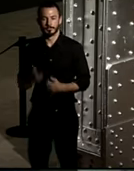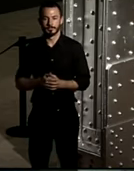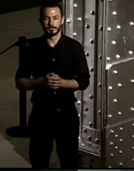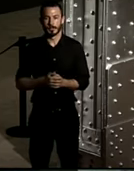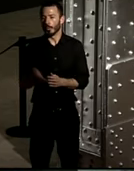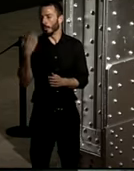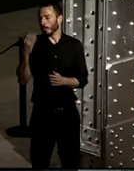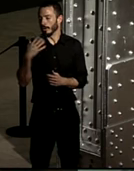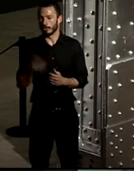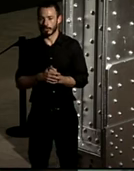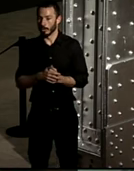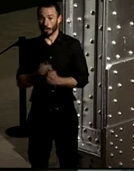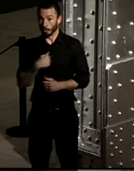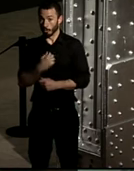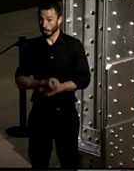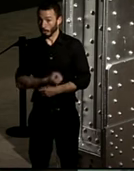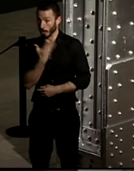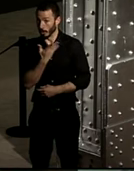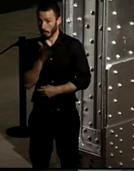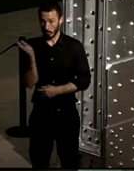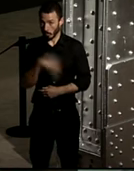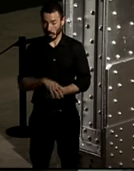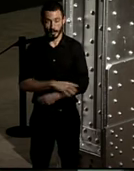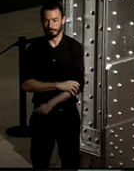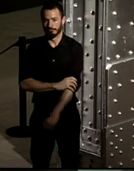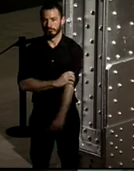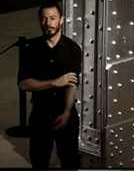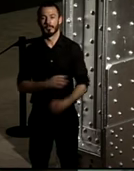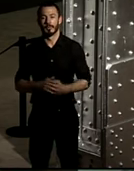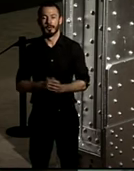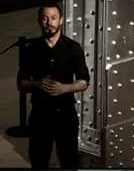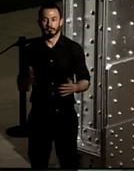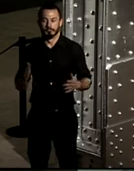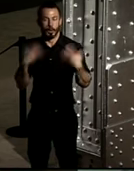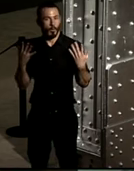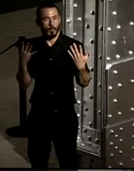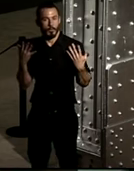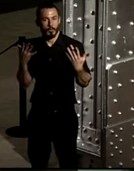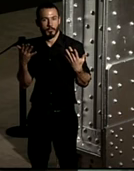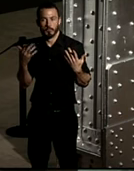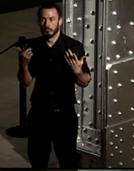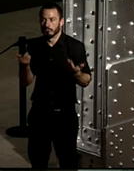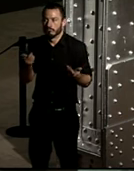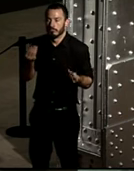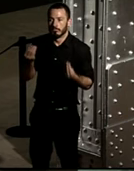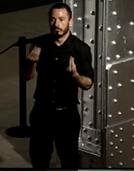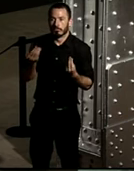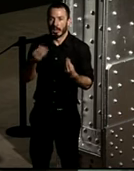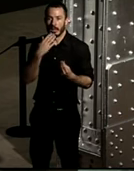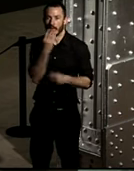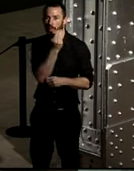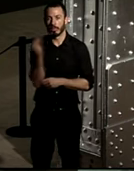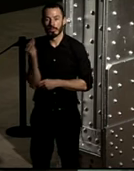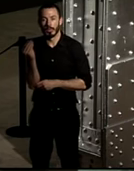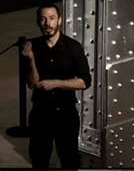No sé. Yo no tengo vocación. Lo está buscando todavía. Yo de repente pues era un pieza de mi adolescencia